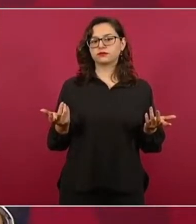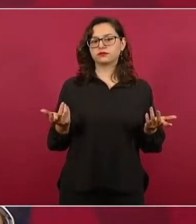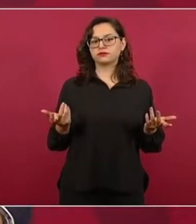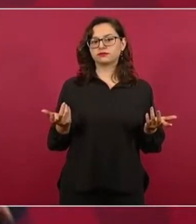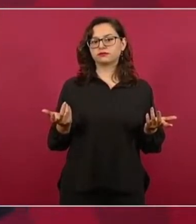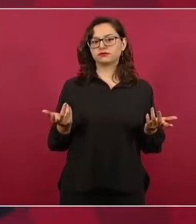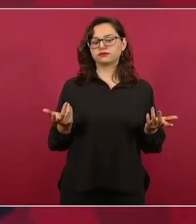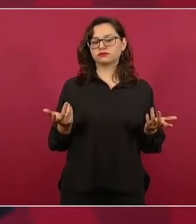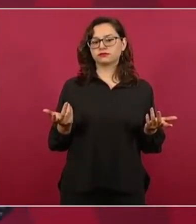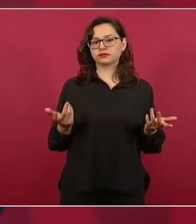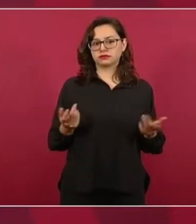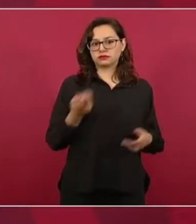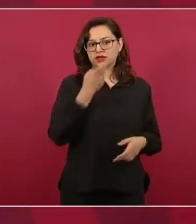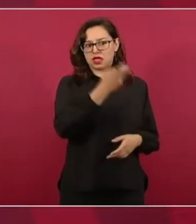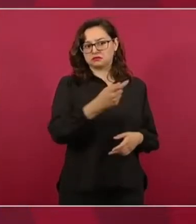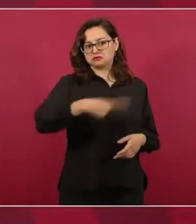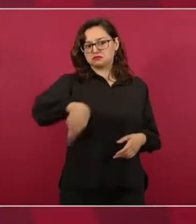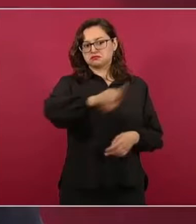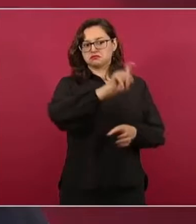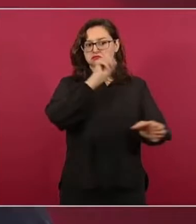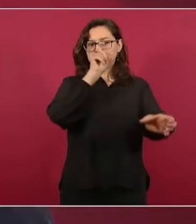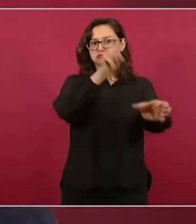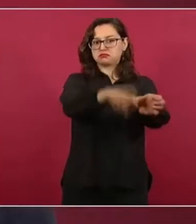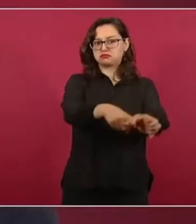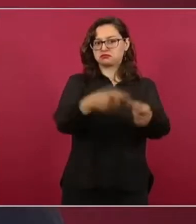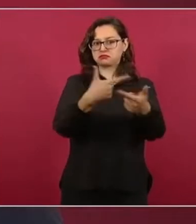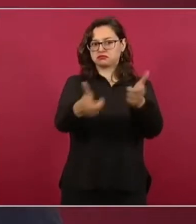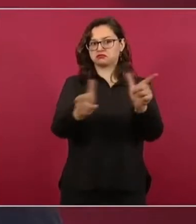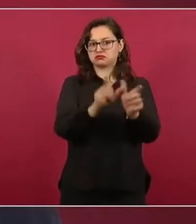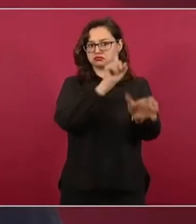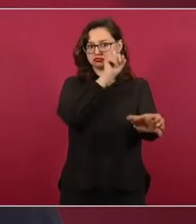una limitante para que se cometan